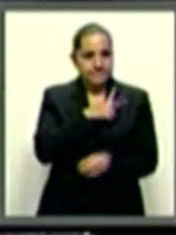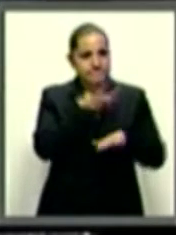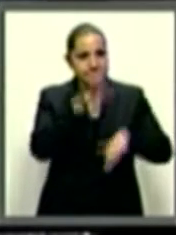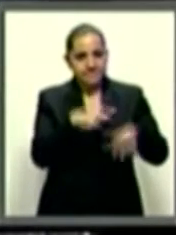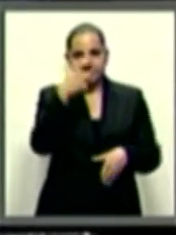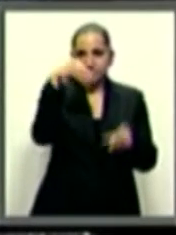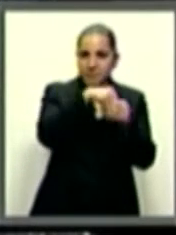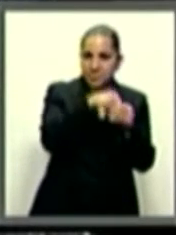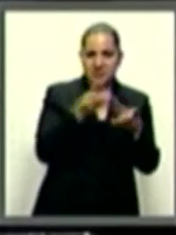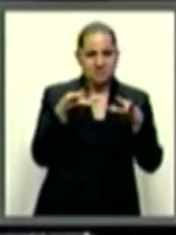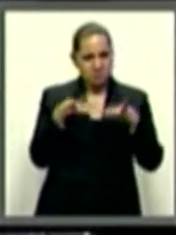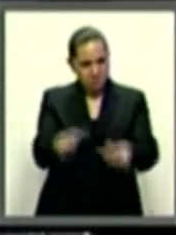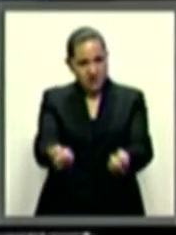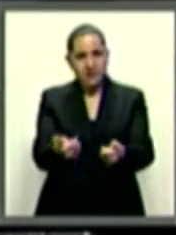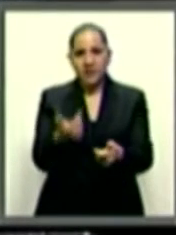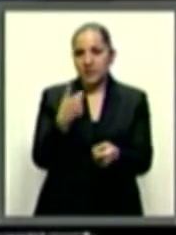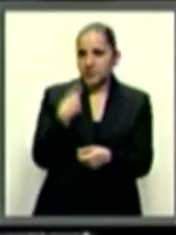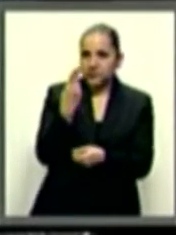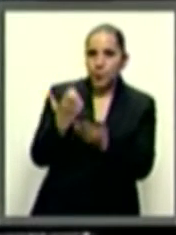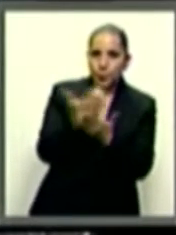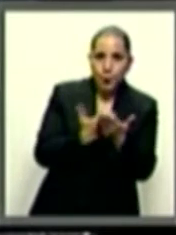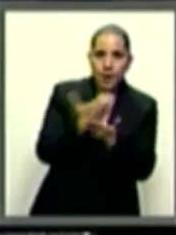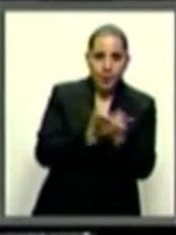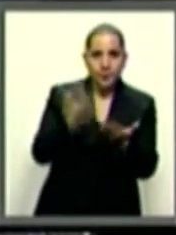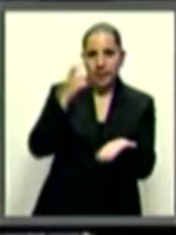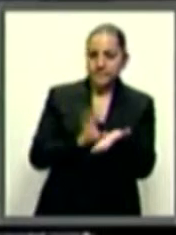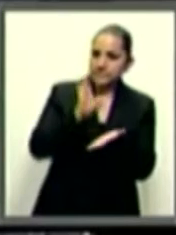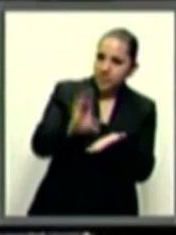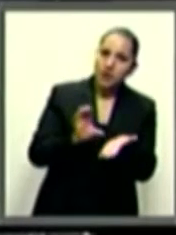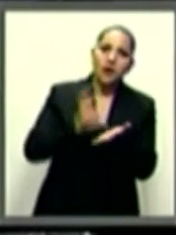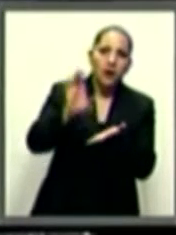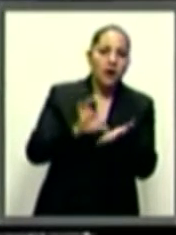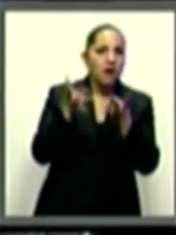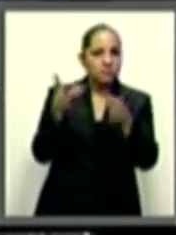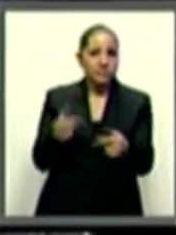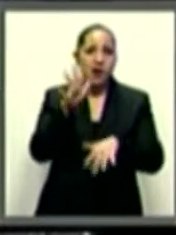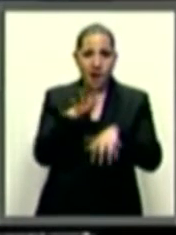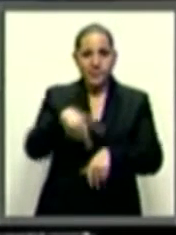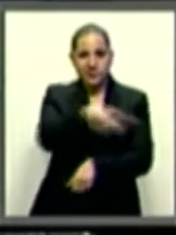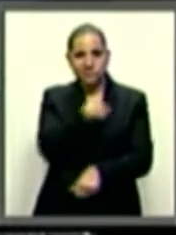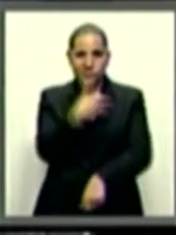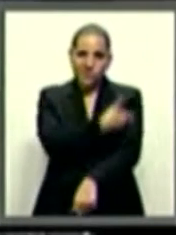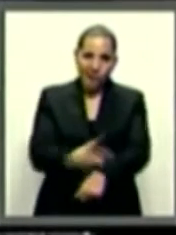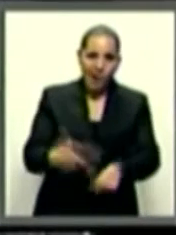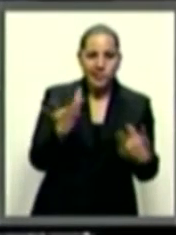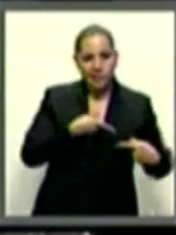acaba la atención, el dinero en la atención médica y muchas veces con resultados de rompimientos familiares,